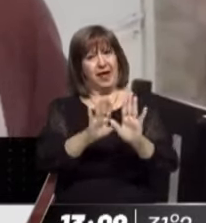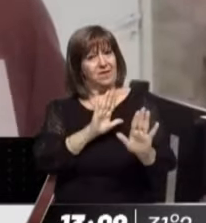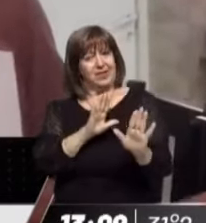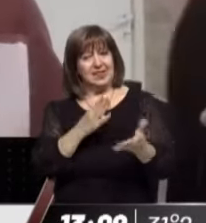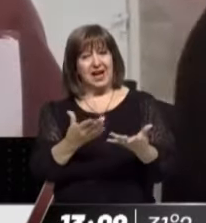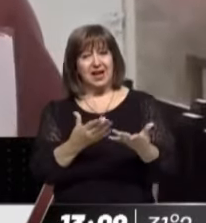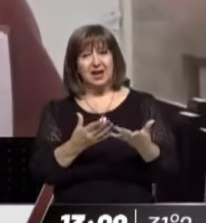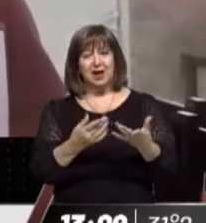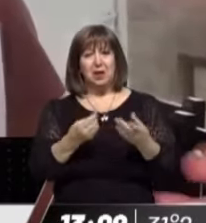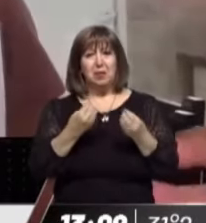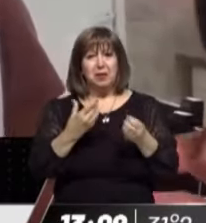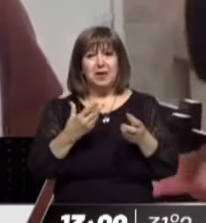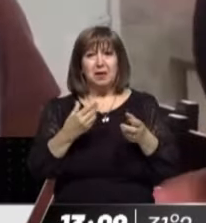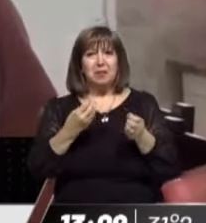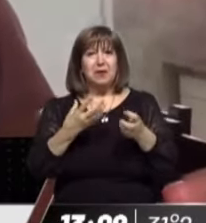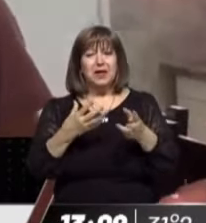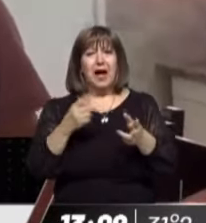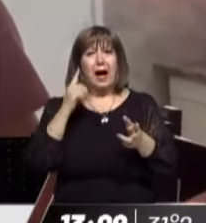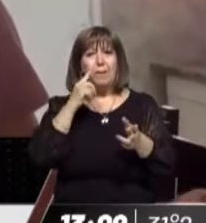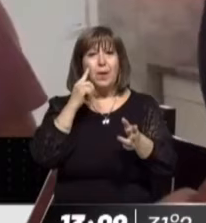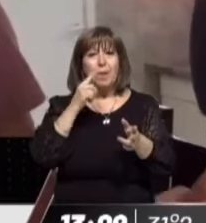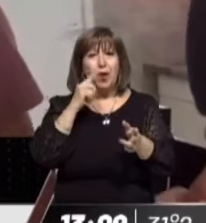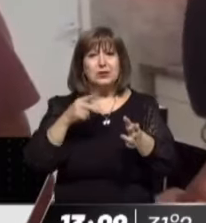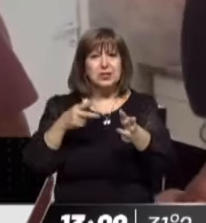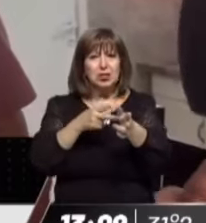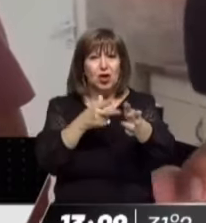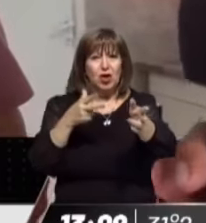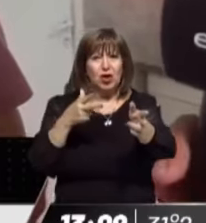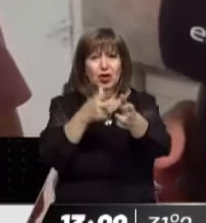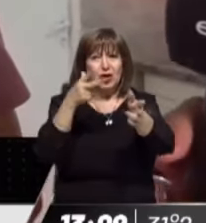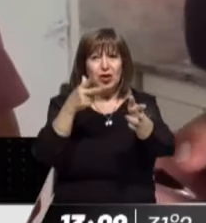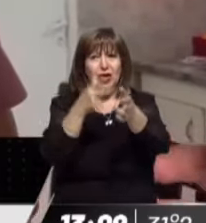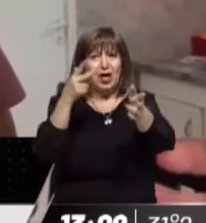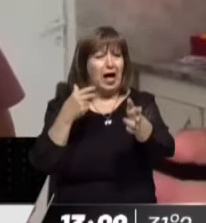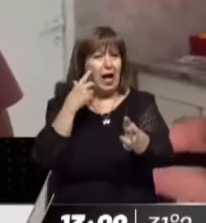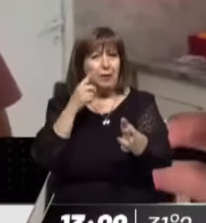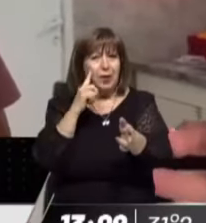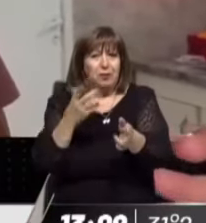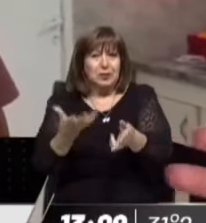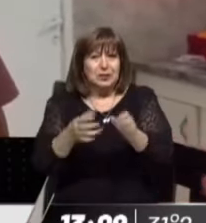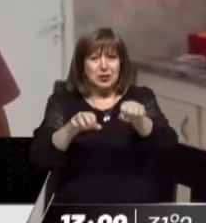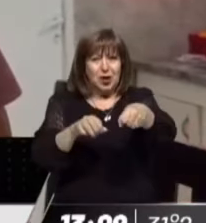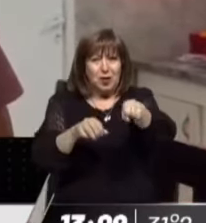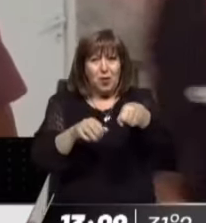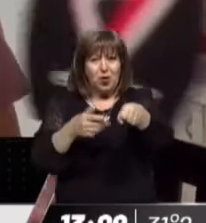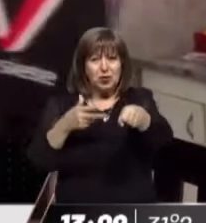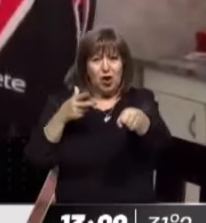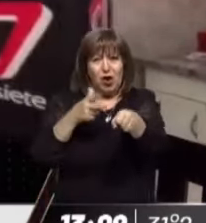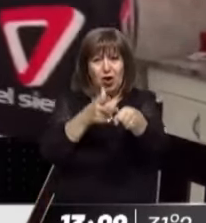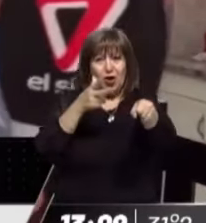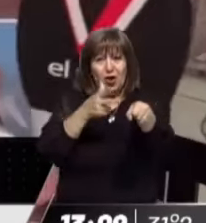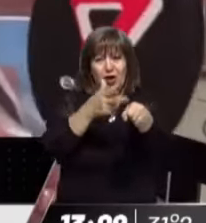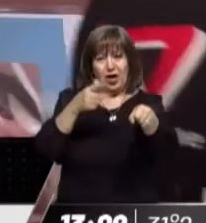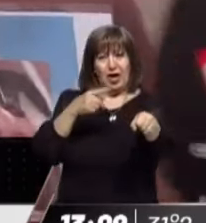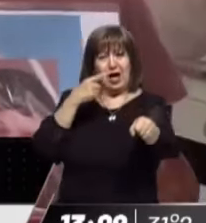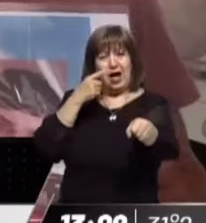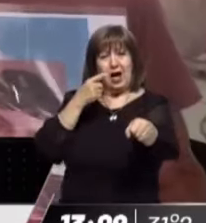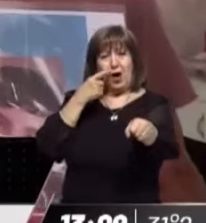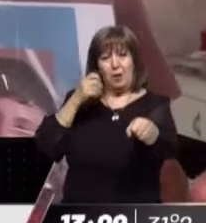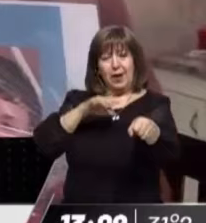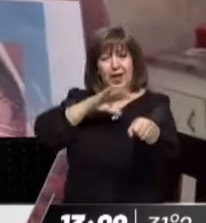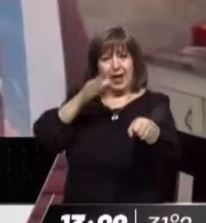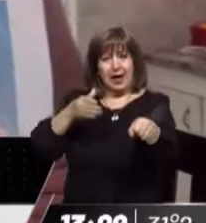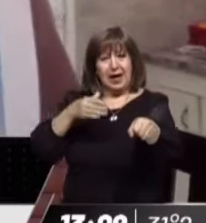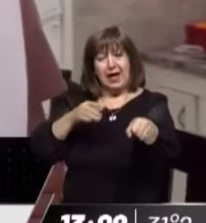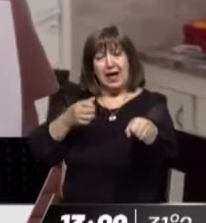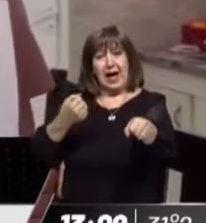realidad por lo que cuentan y porque y por lo que ustedes cuentan que se ven las cámaras la Verdad que es un incidente Vial que él termina de alguna manera persiguiéndolos